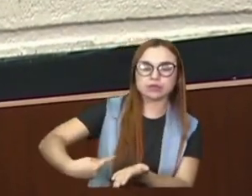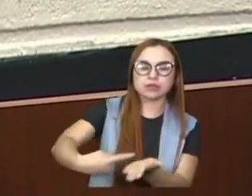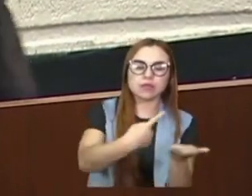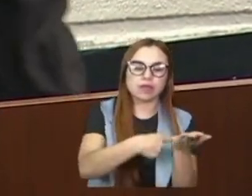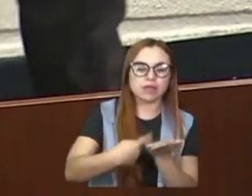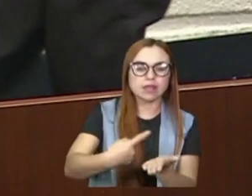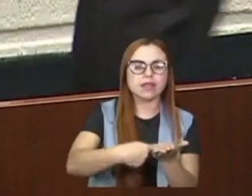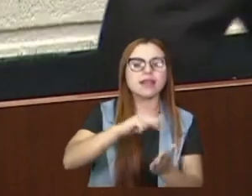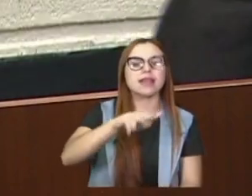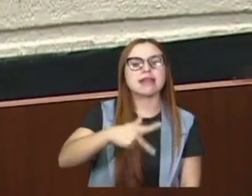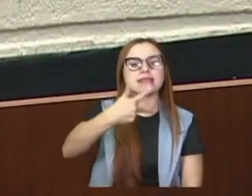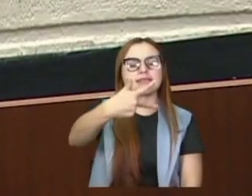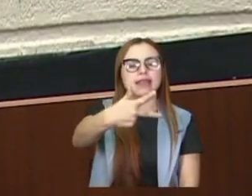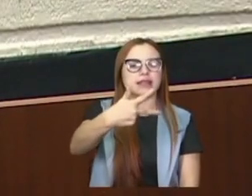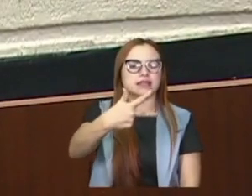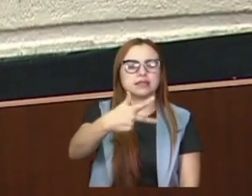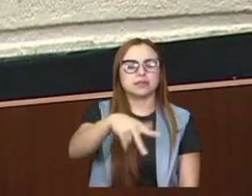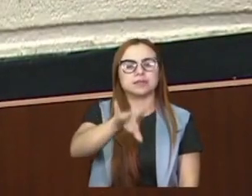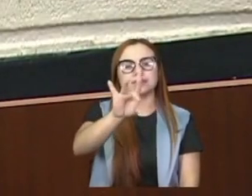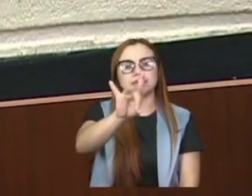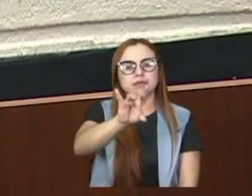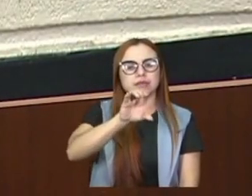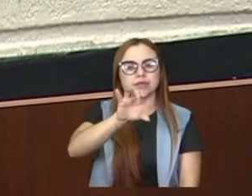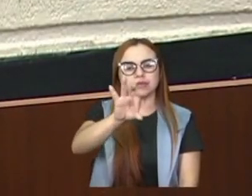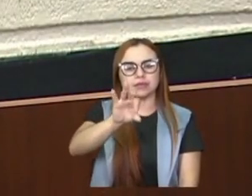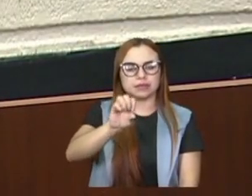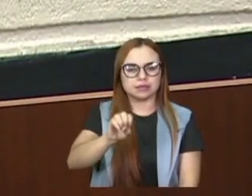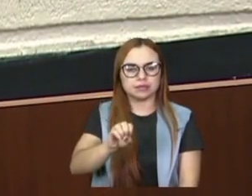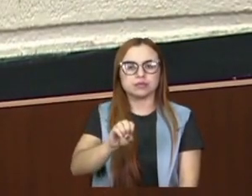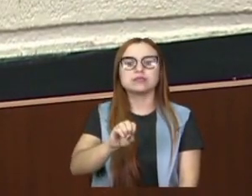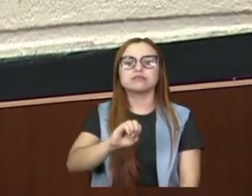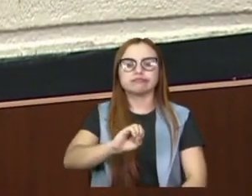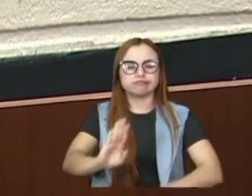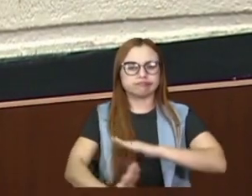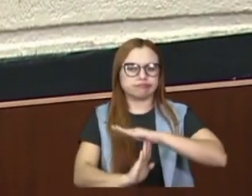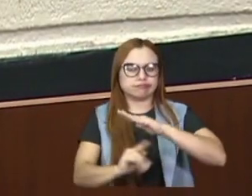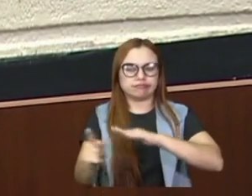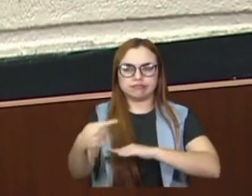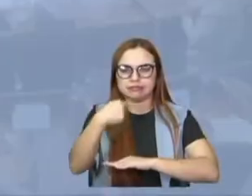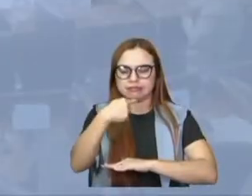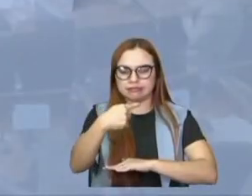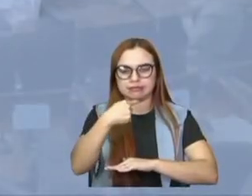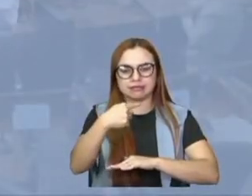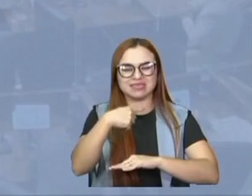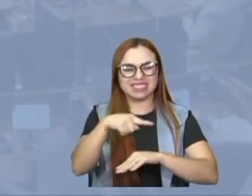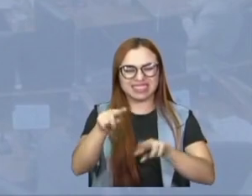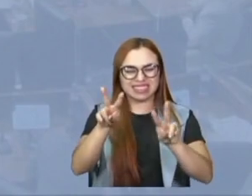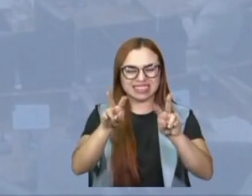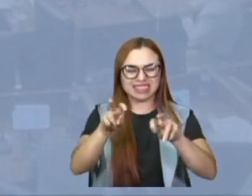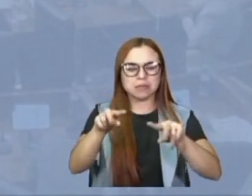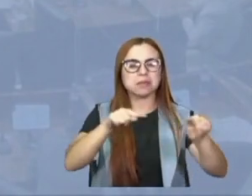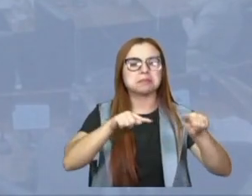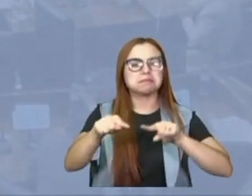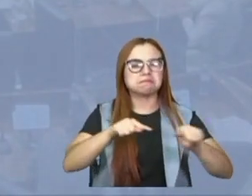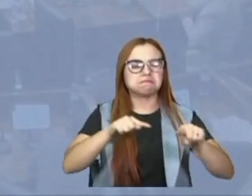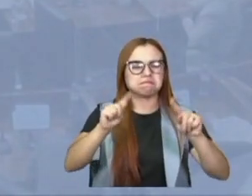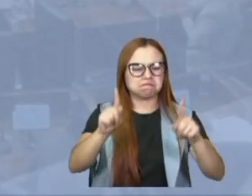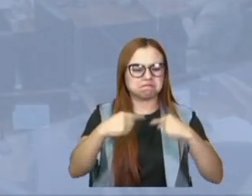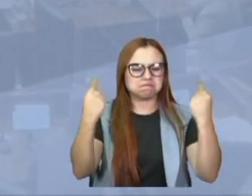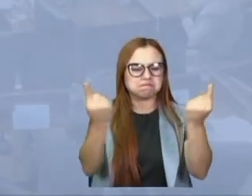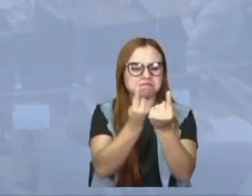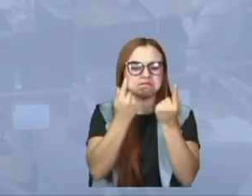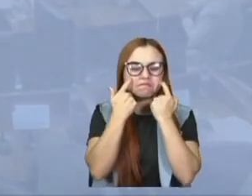objetado, que modifica artículos de la ley 37 de 2009 que descentraliza la administración pública y dicta otras disposiciones.